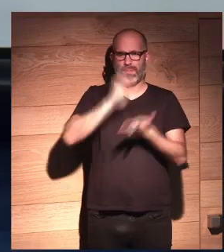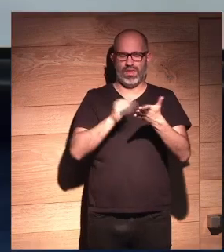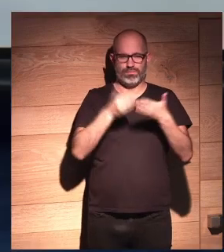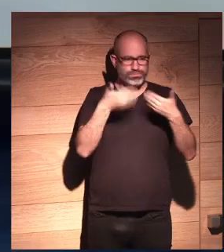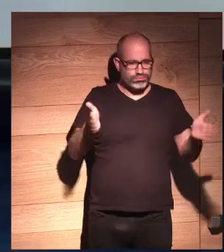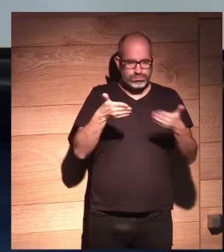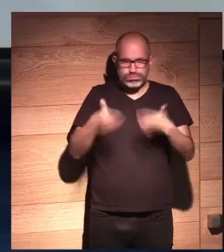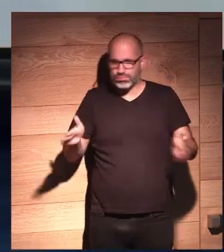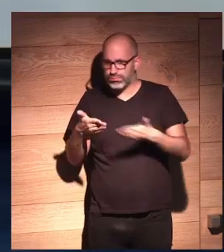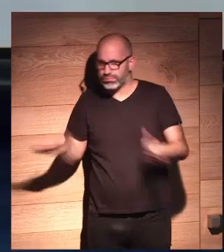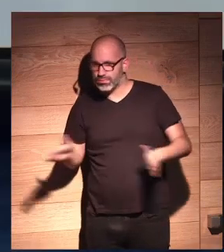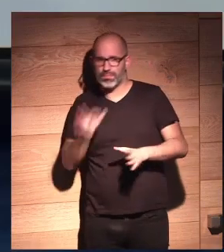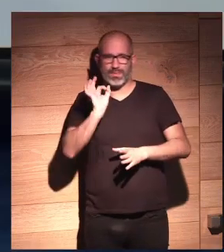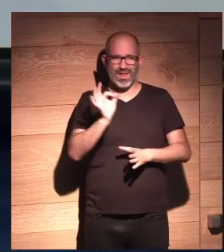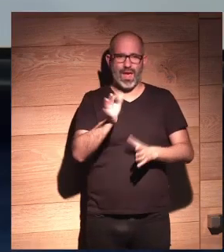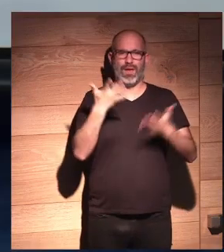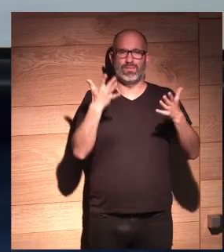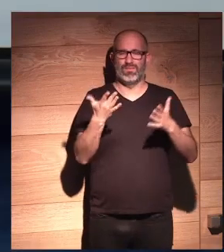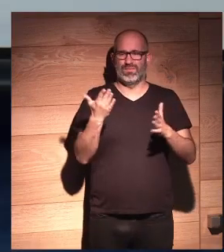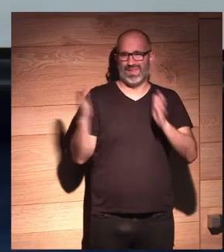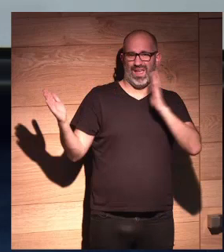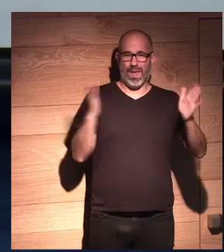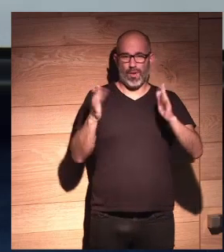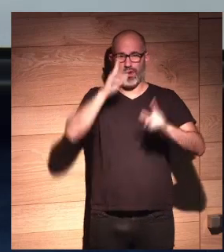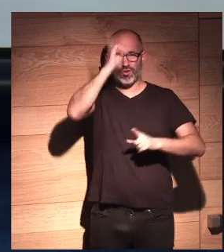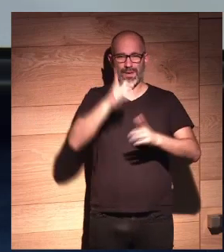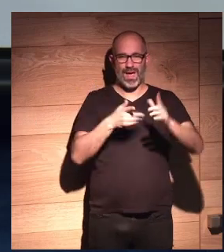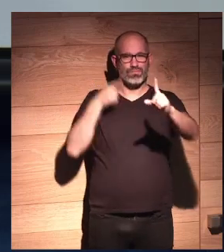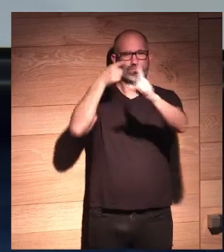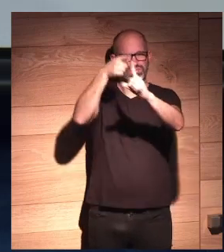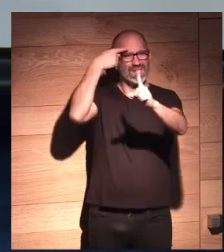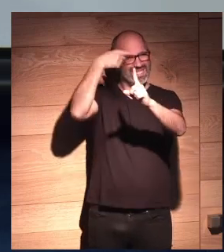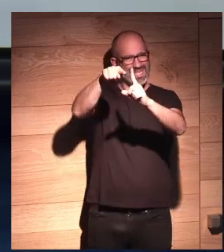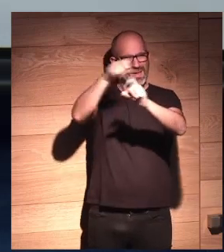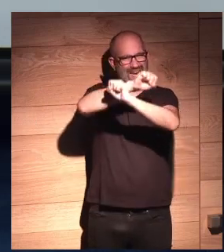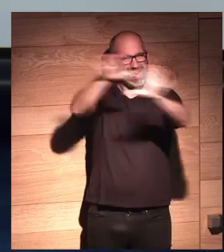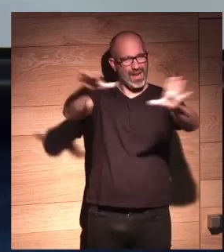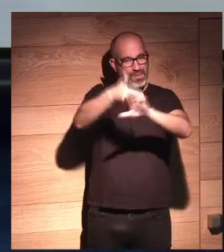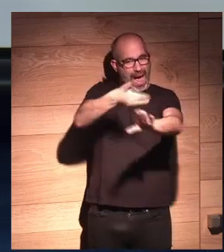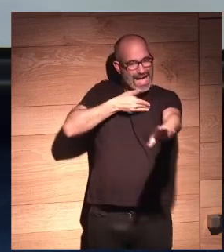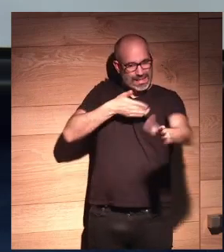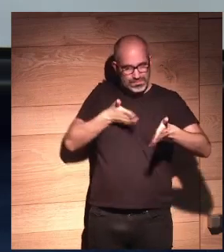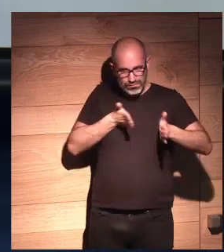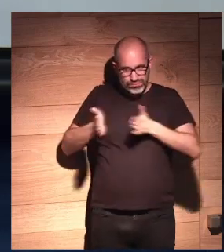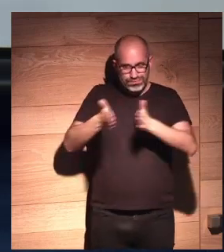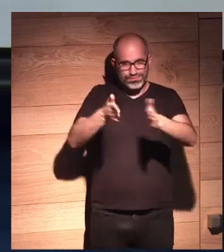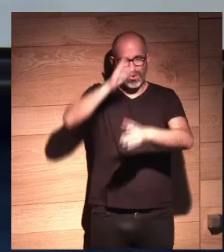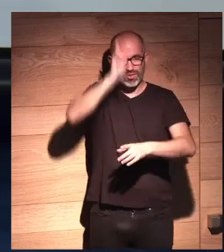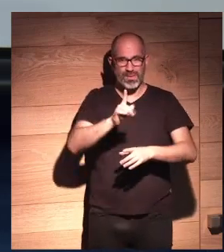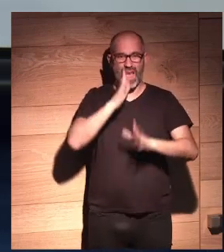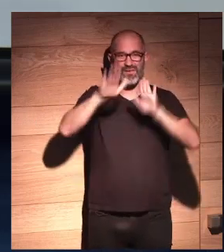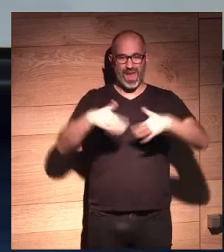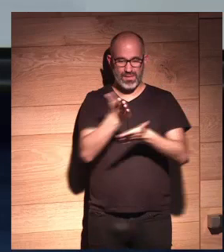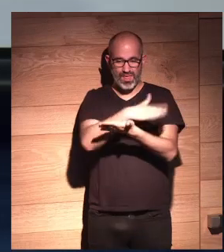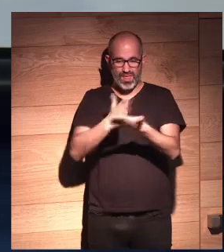algunos momentos, como decía antes, no de dónde llegar, sino cómo llegar. Me dio por escribir una novela, que tampoco me abrió la puerta al